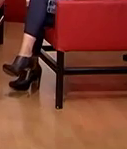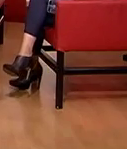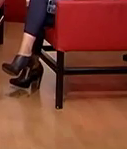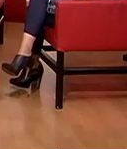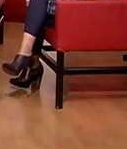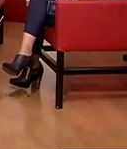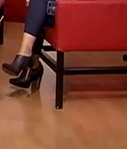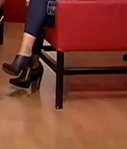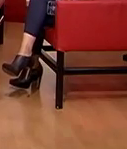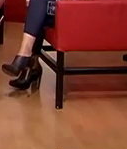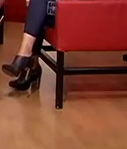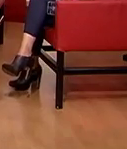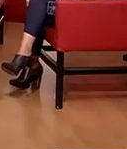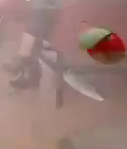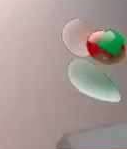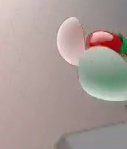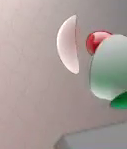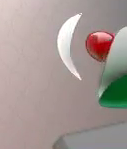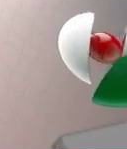Nos vemos el lunes.